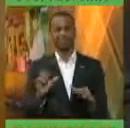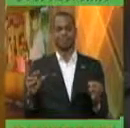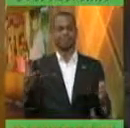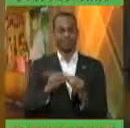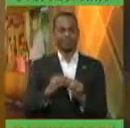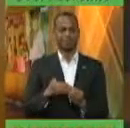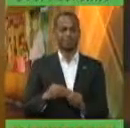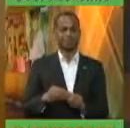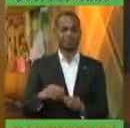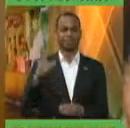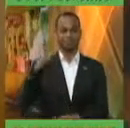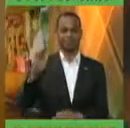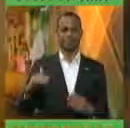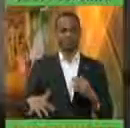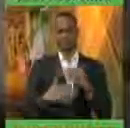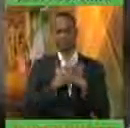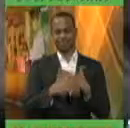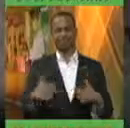para